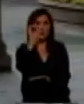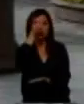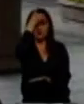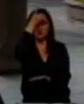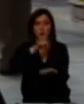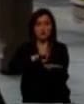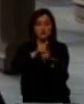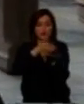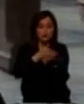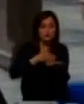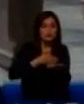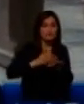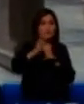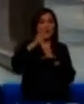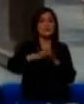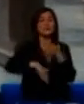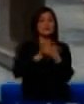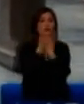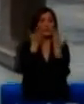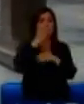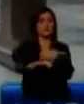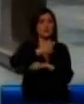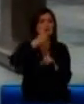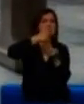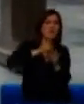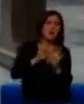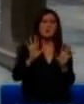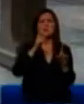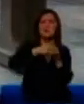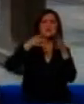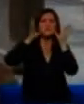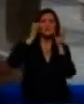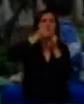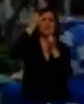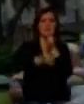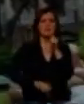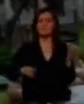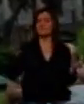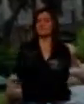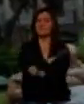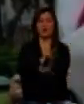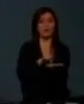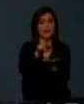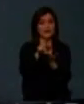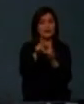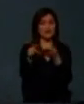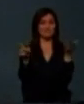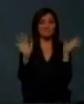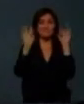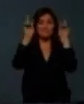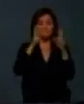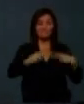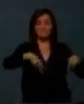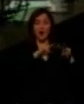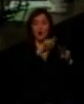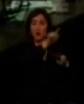deuda. Ya nos hemos ido poniendo al día y se ha dicho que al finales de diciembre estaríamos pagado todo hasta diciembre. Pero existen diferencias en los rubros que